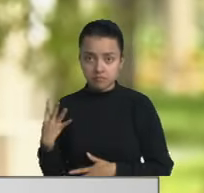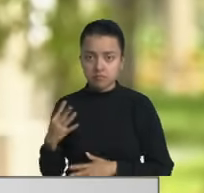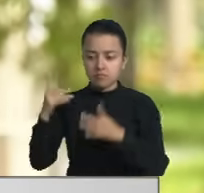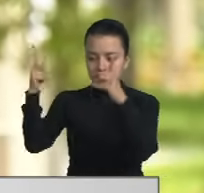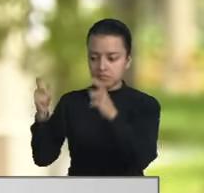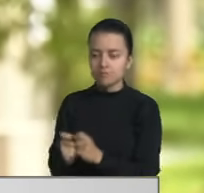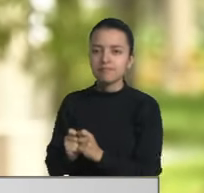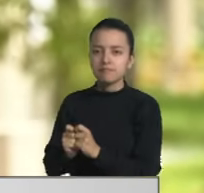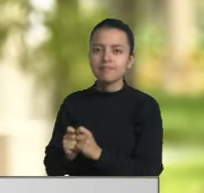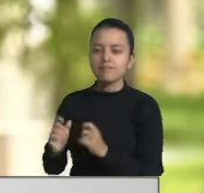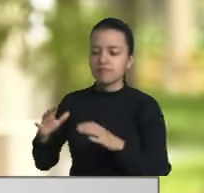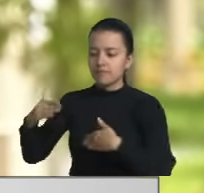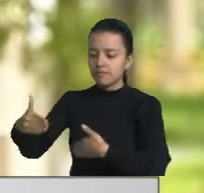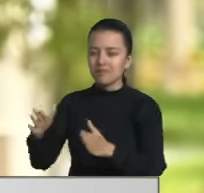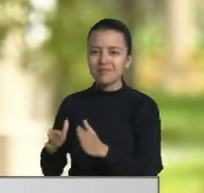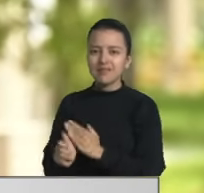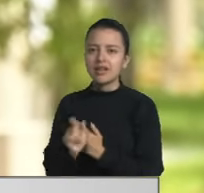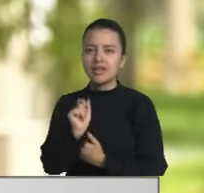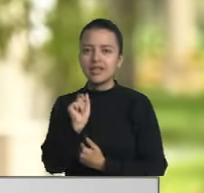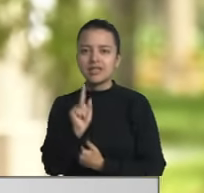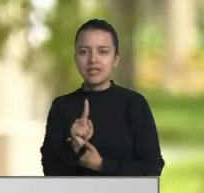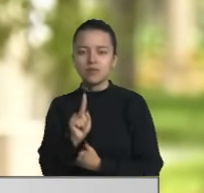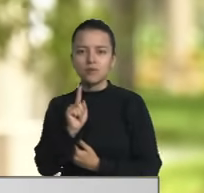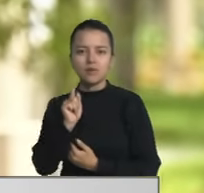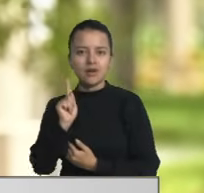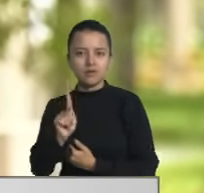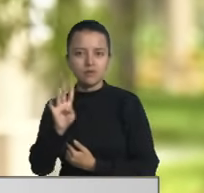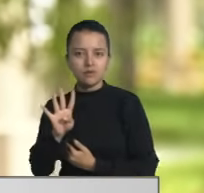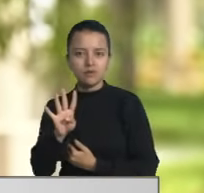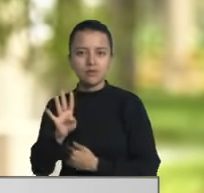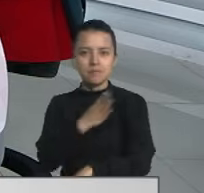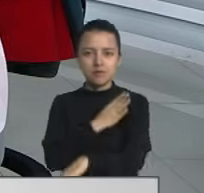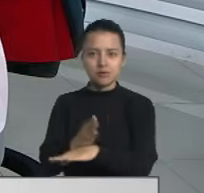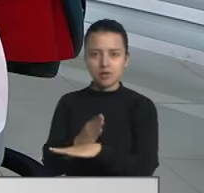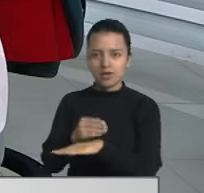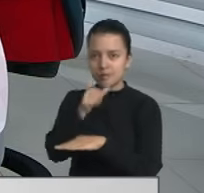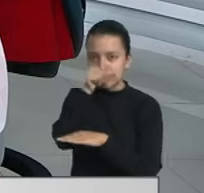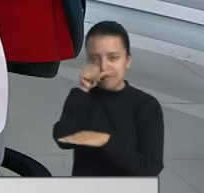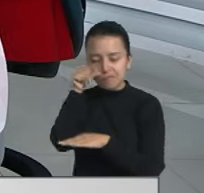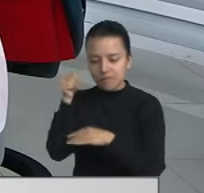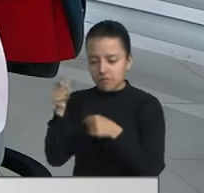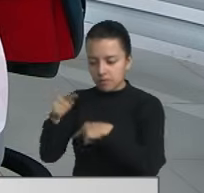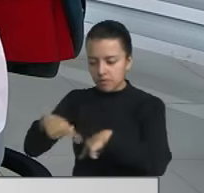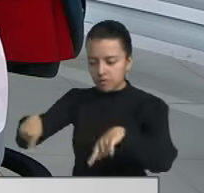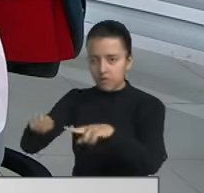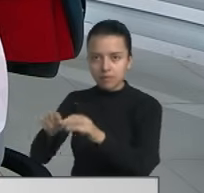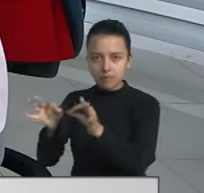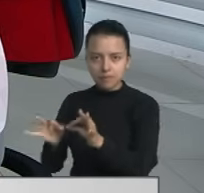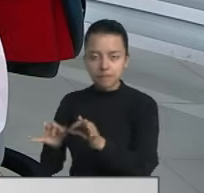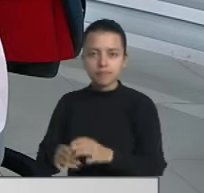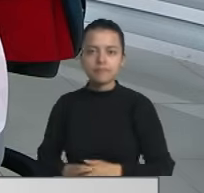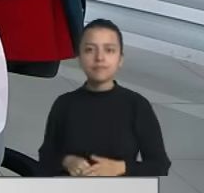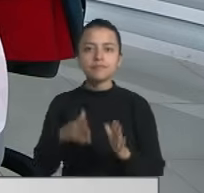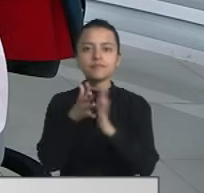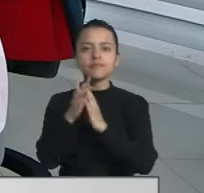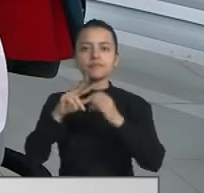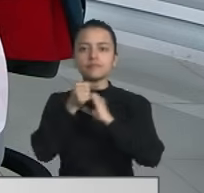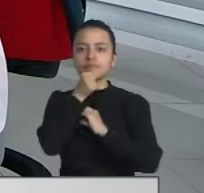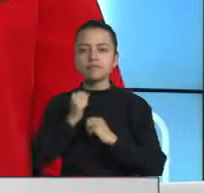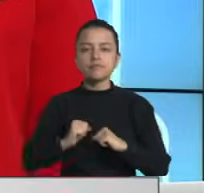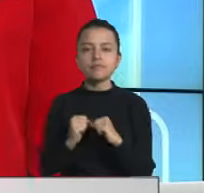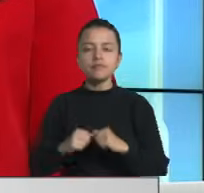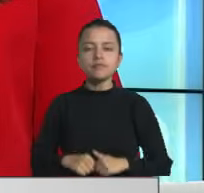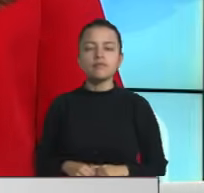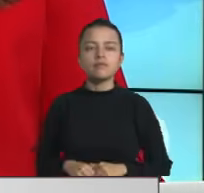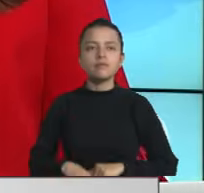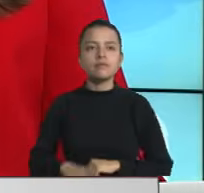114 toneladas de cocaína. Esta es toda la información desde el norte de Bogotá. Stick Luengas en Noticentro 1, CMI. Stick,